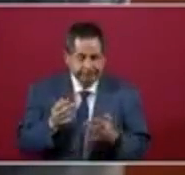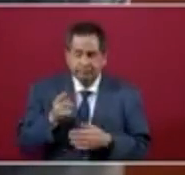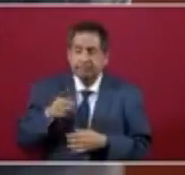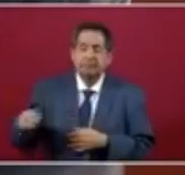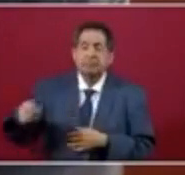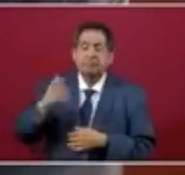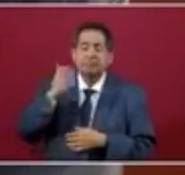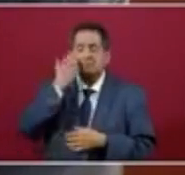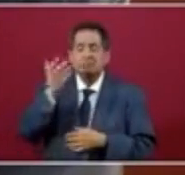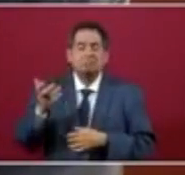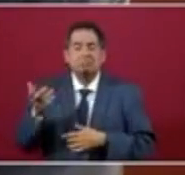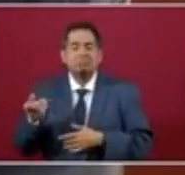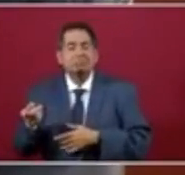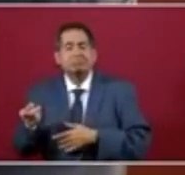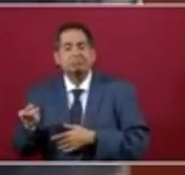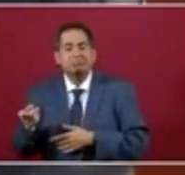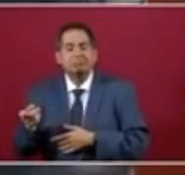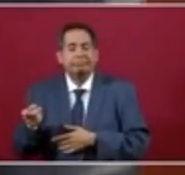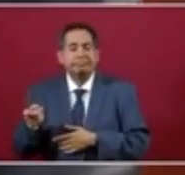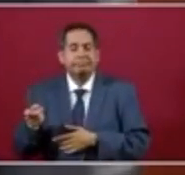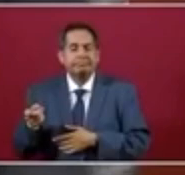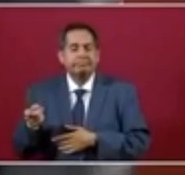querían